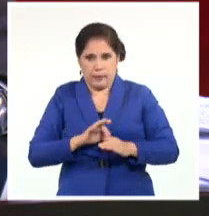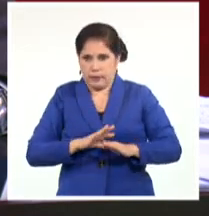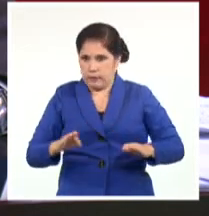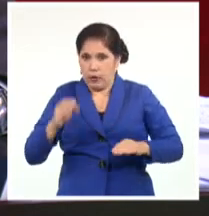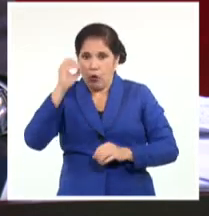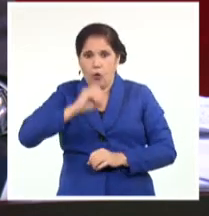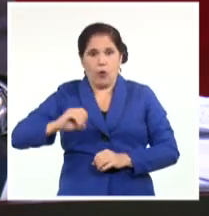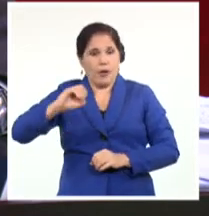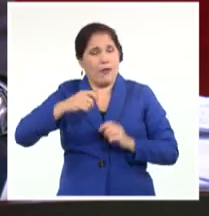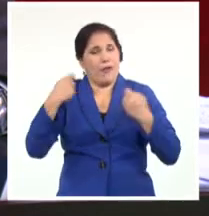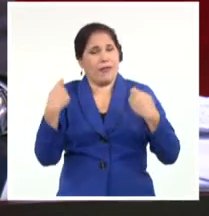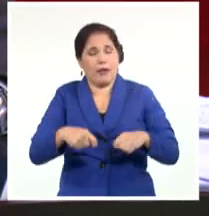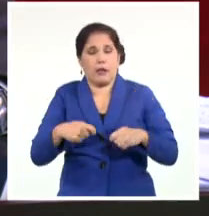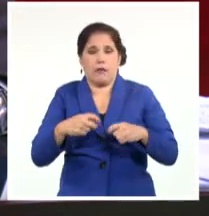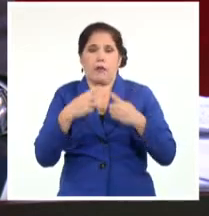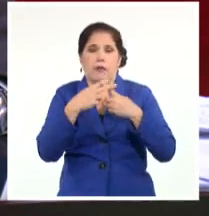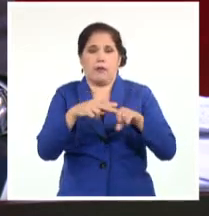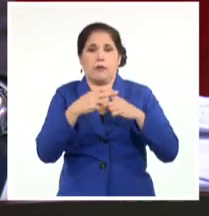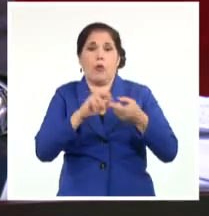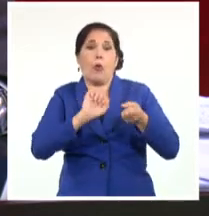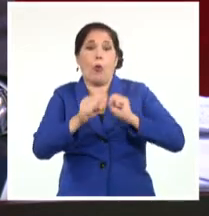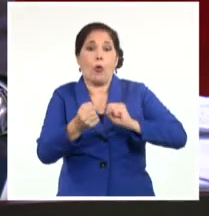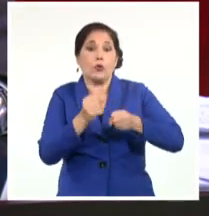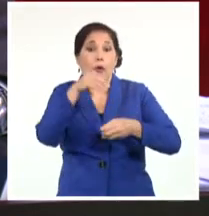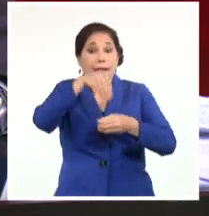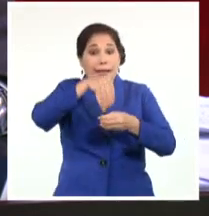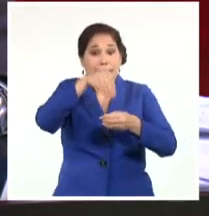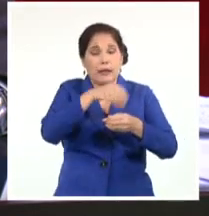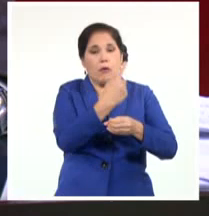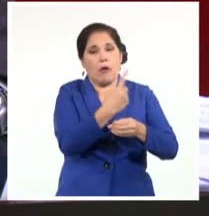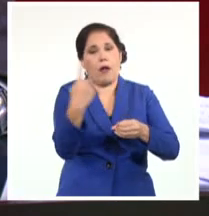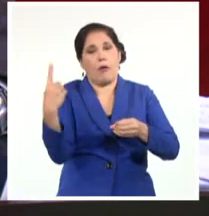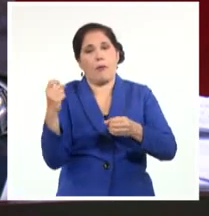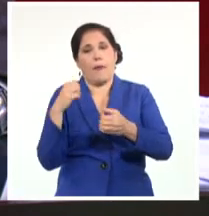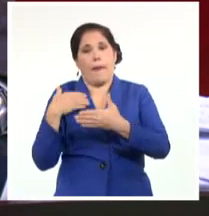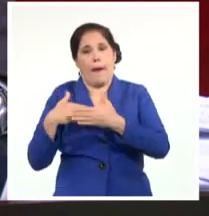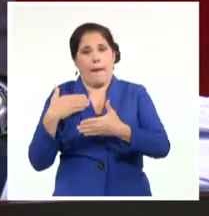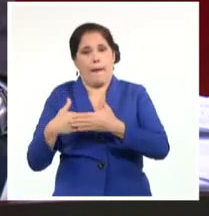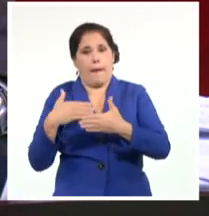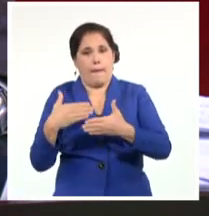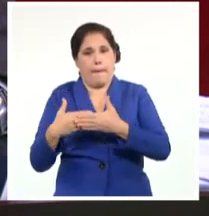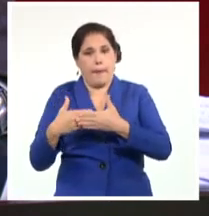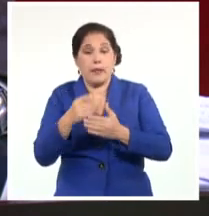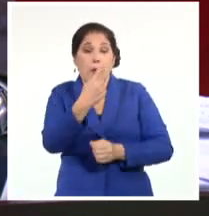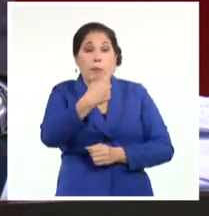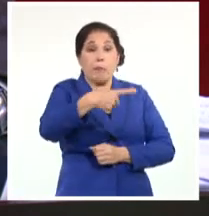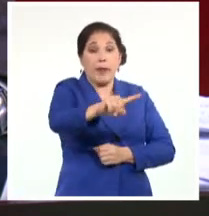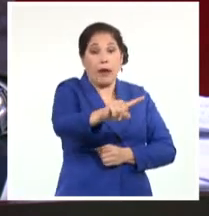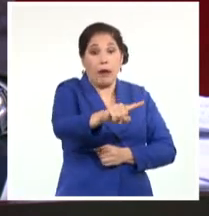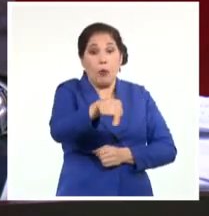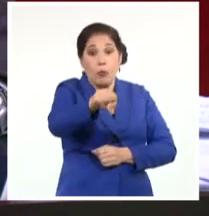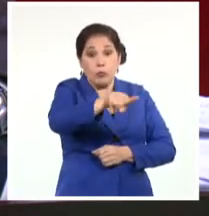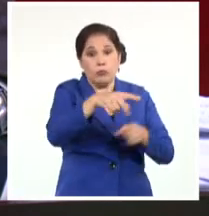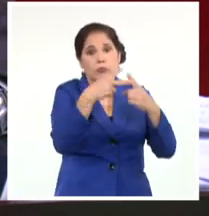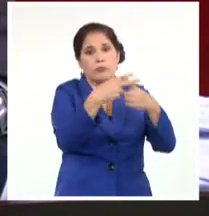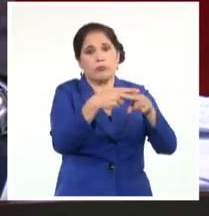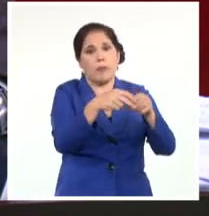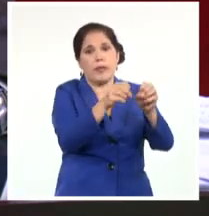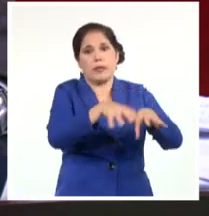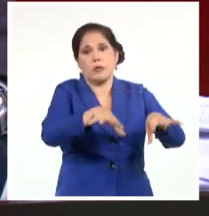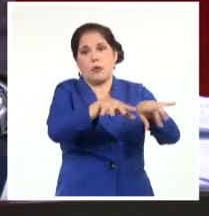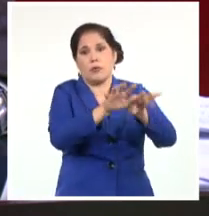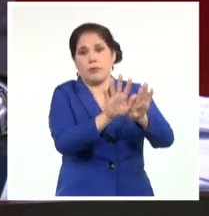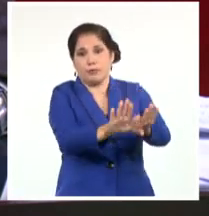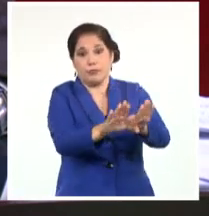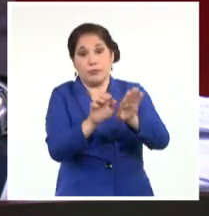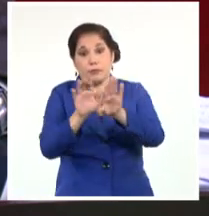organismos, por el control interno de cada organismo, de cada ministerio, por el control interno en cada empresa, el